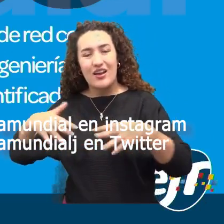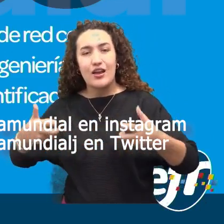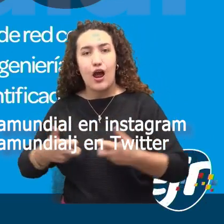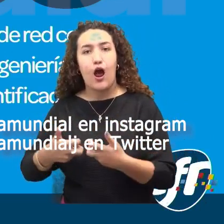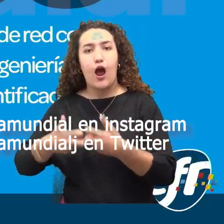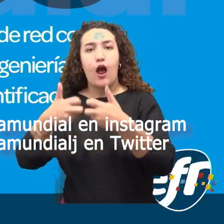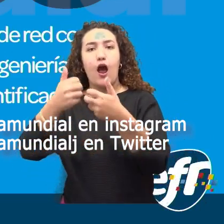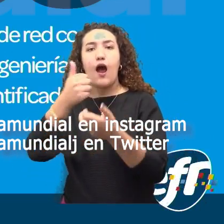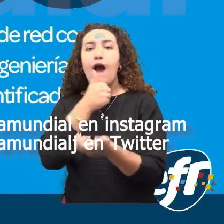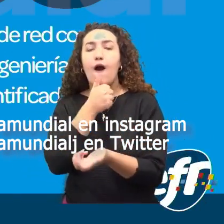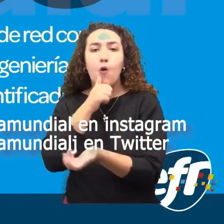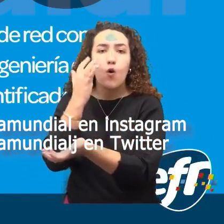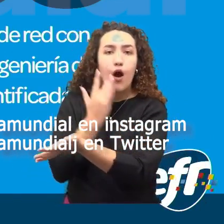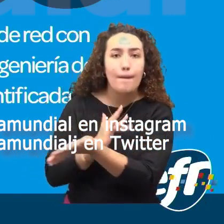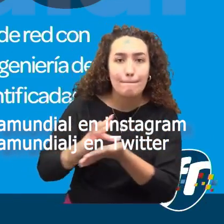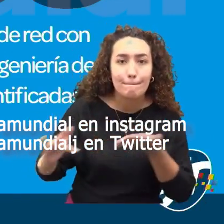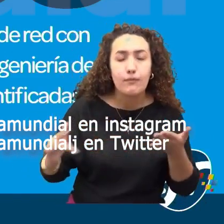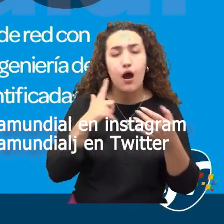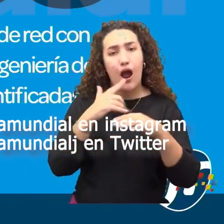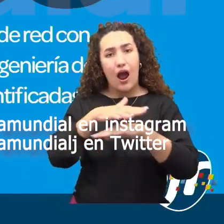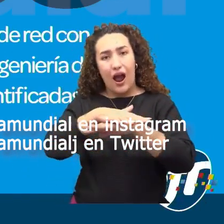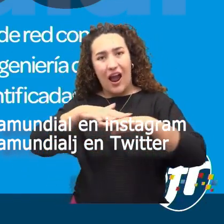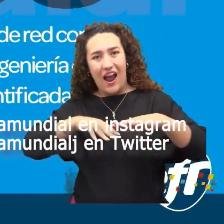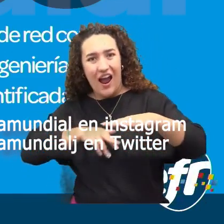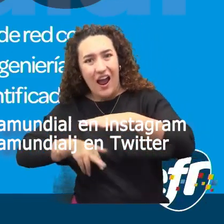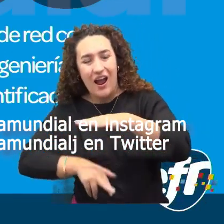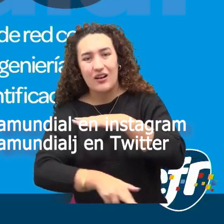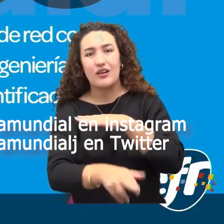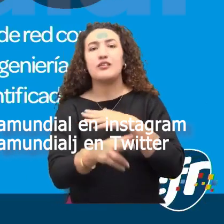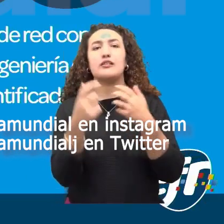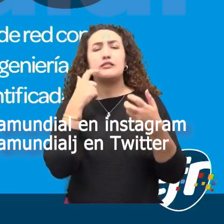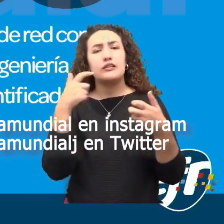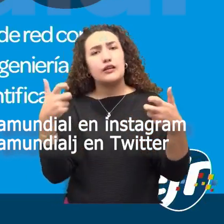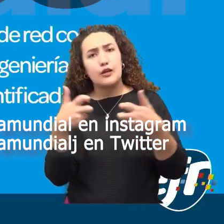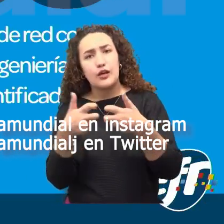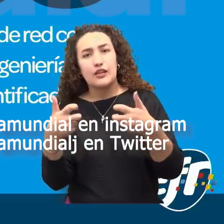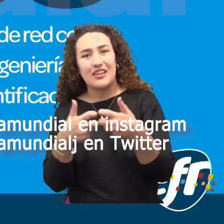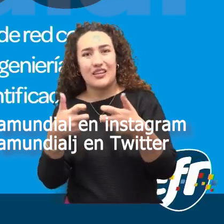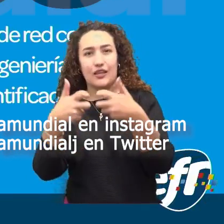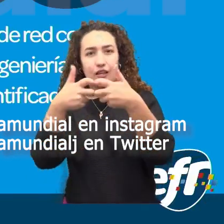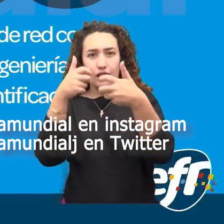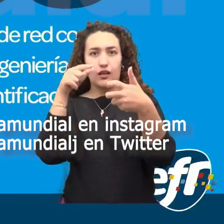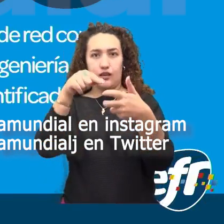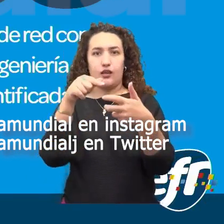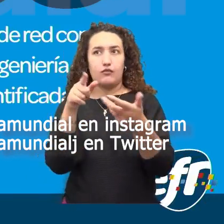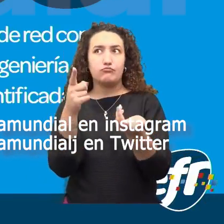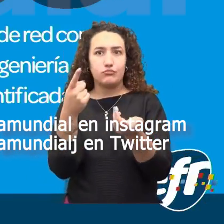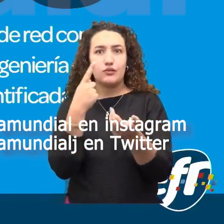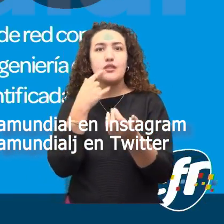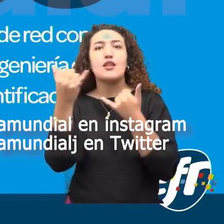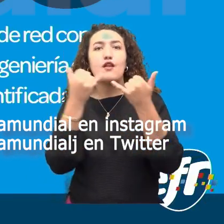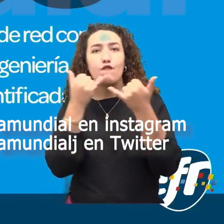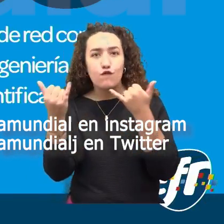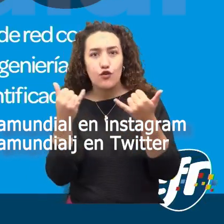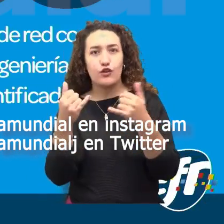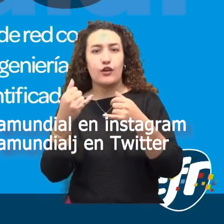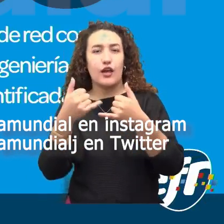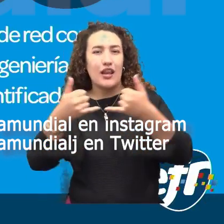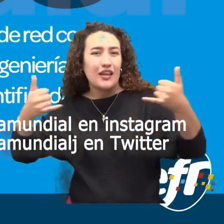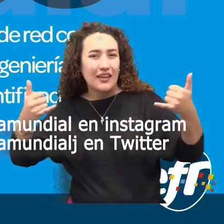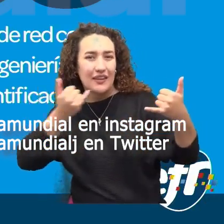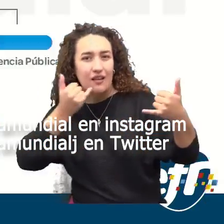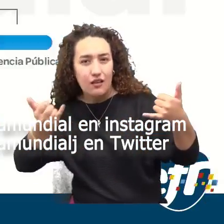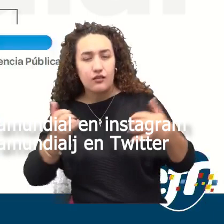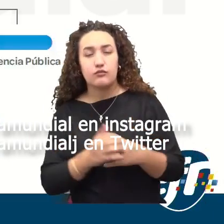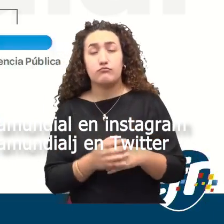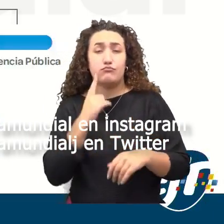de alcantarillado, de telefonía, de fibra óptica, bueno, todas las redes posibles están cerca a nuestro